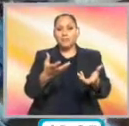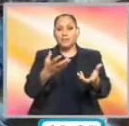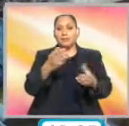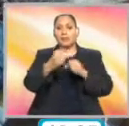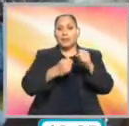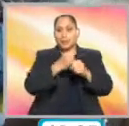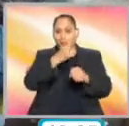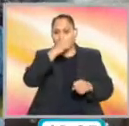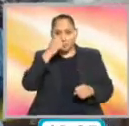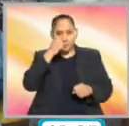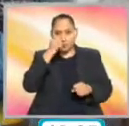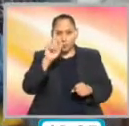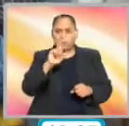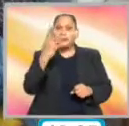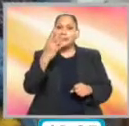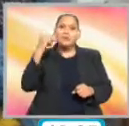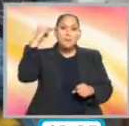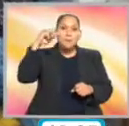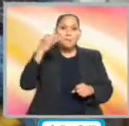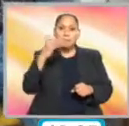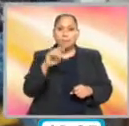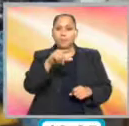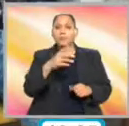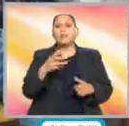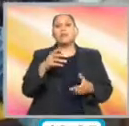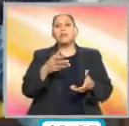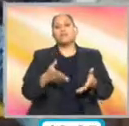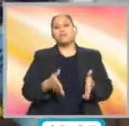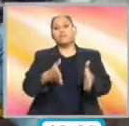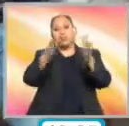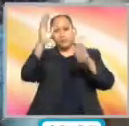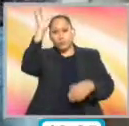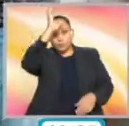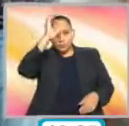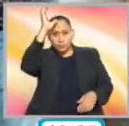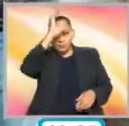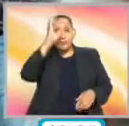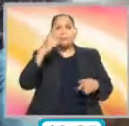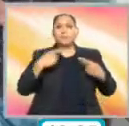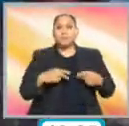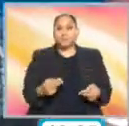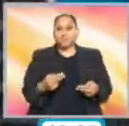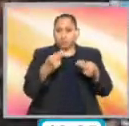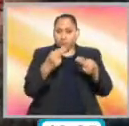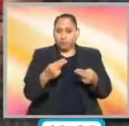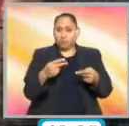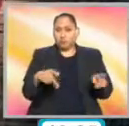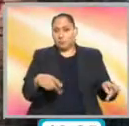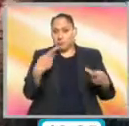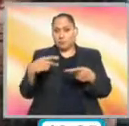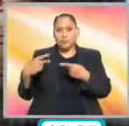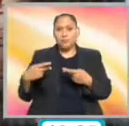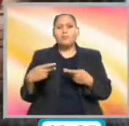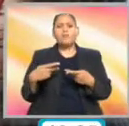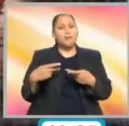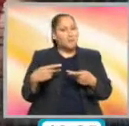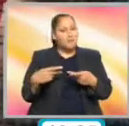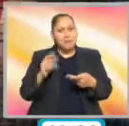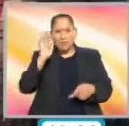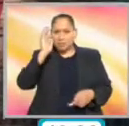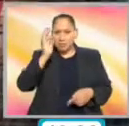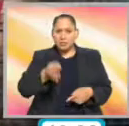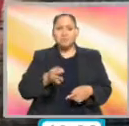sino 5 de mayo, hay un corredor cultural en donde los comerciantes están pues creando